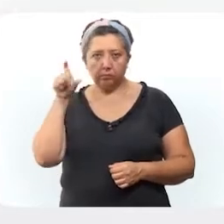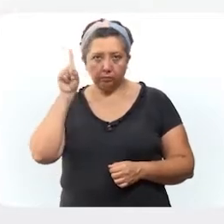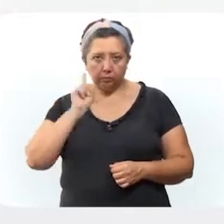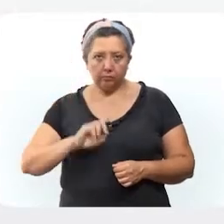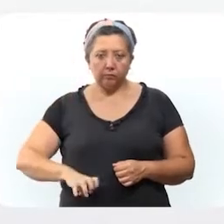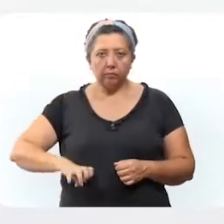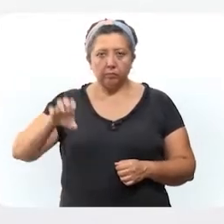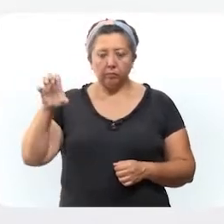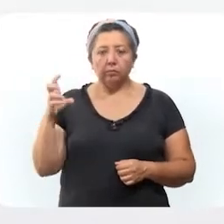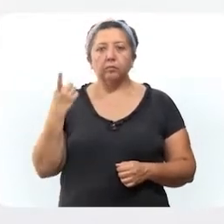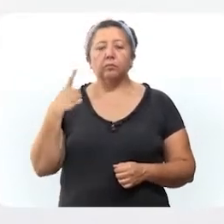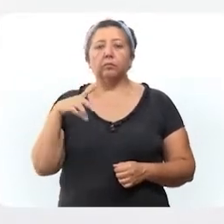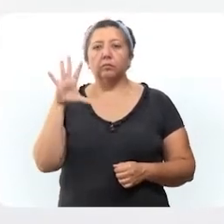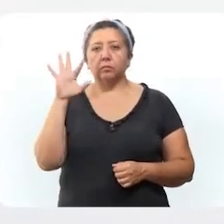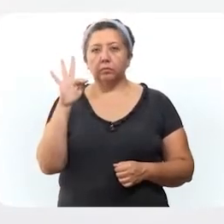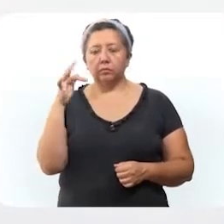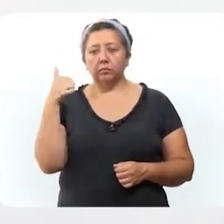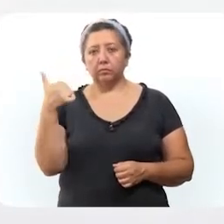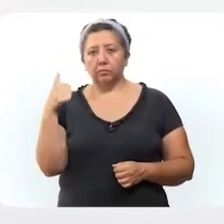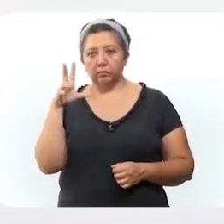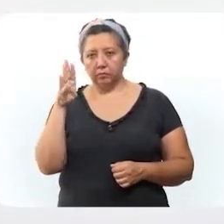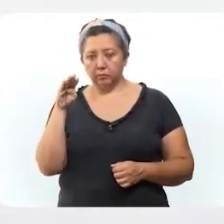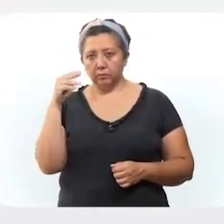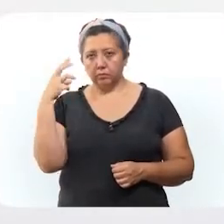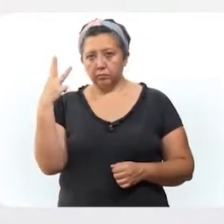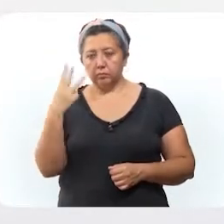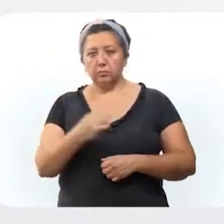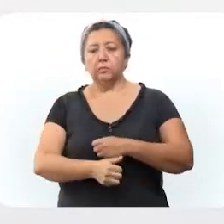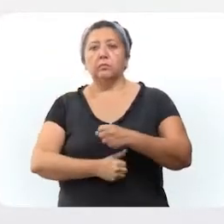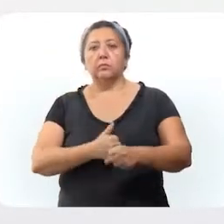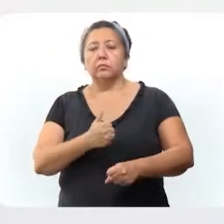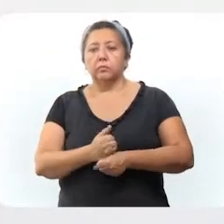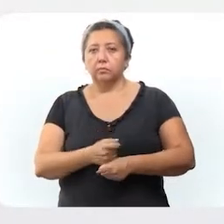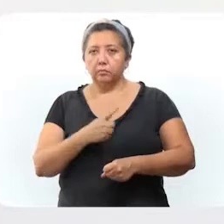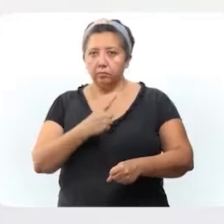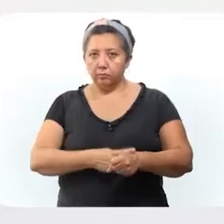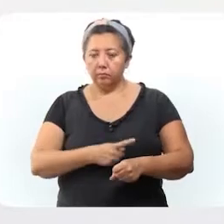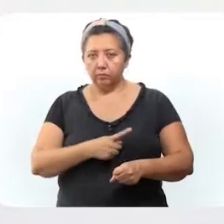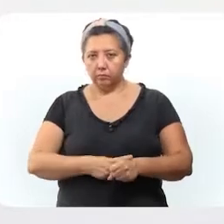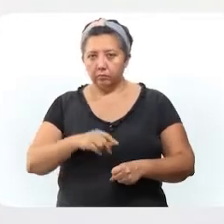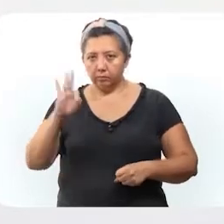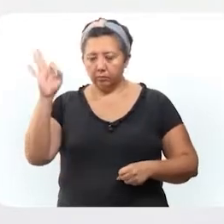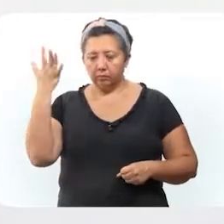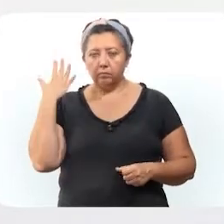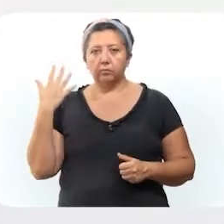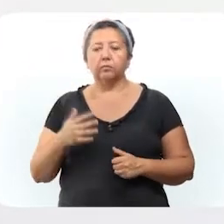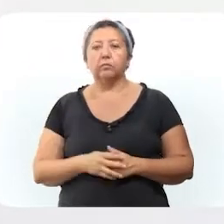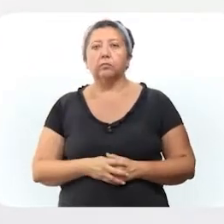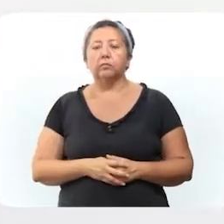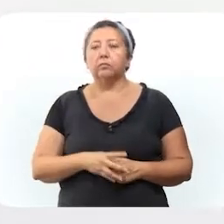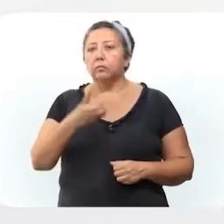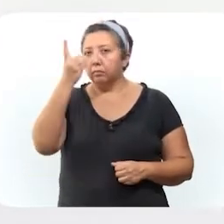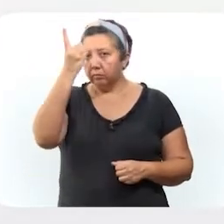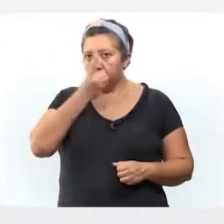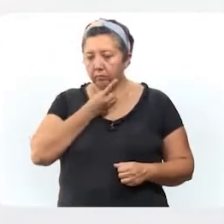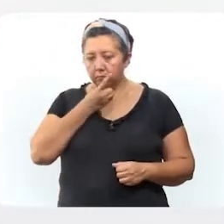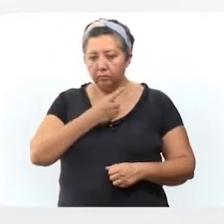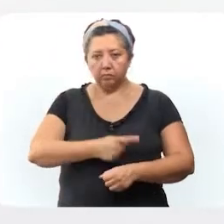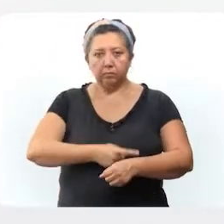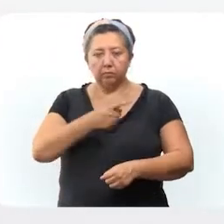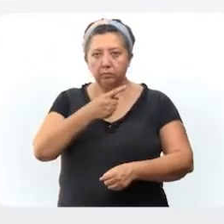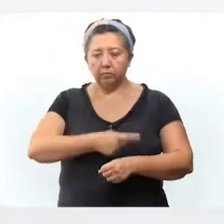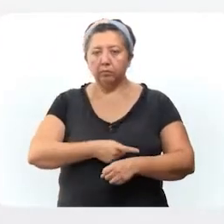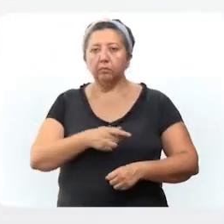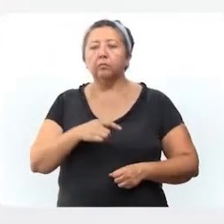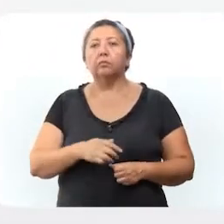mujeres, de un rango de edad de 46 a 93 años. Sus principales enfermedades fueron diabetes,